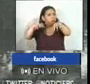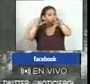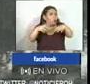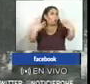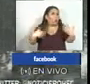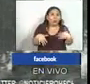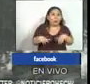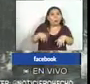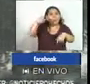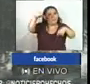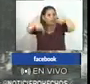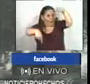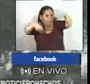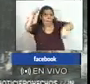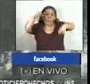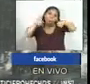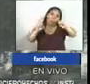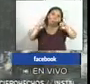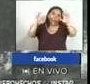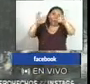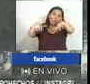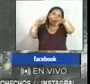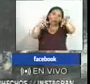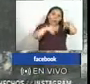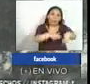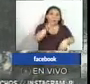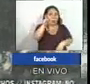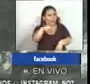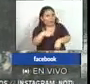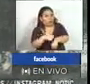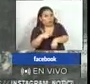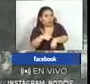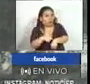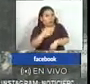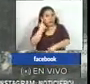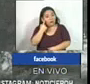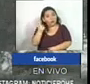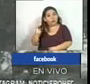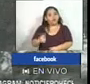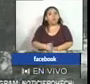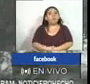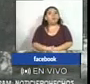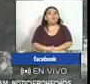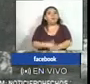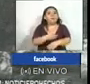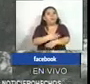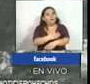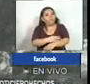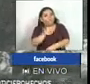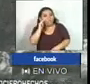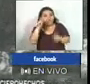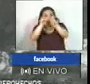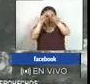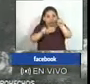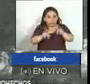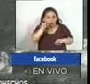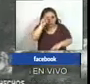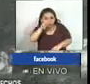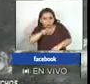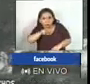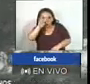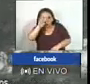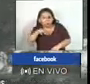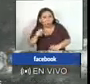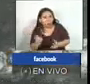tormentas de fuerte intensidad. Esas son las condiciones del tiempo que estamos previendo. Estamos, como mencionábamos, evaluando constantemente el desarrollo